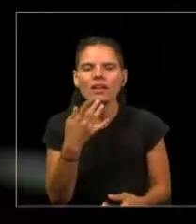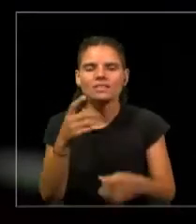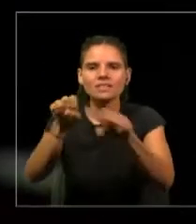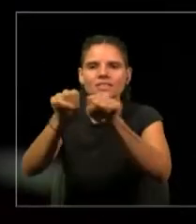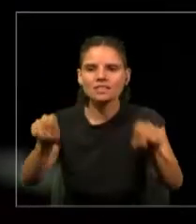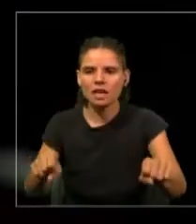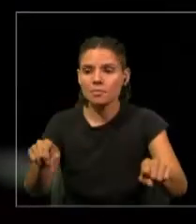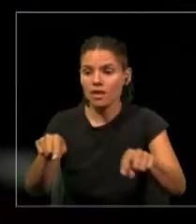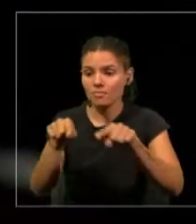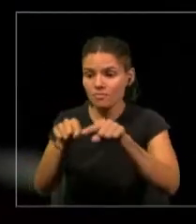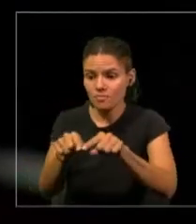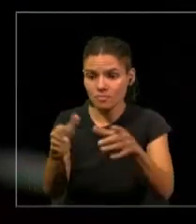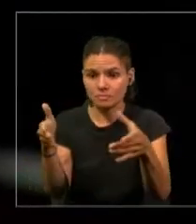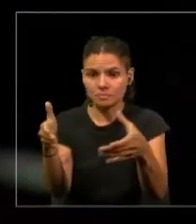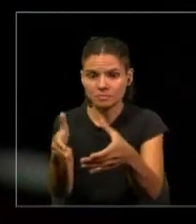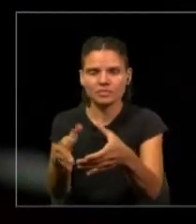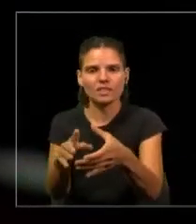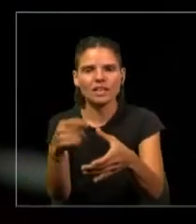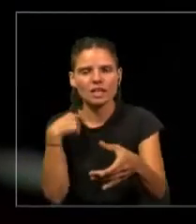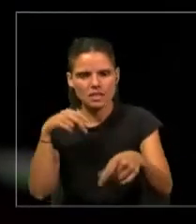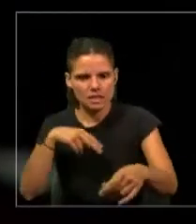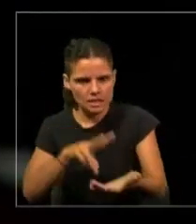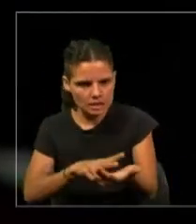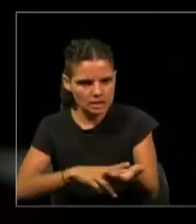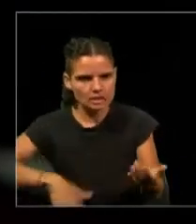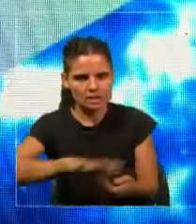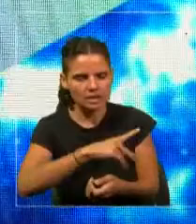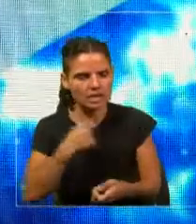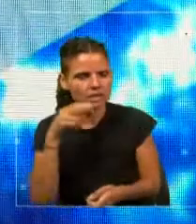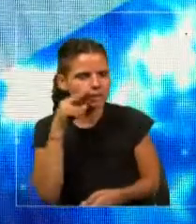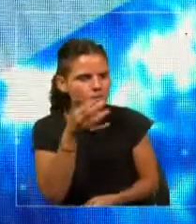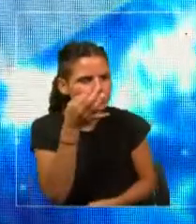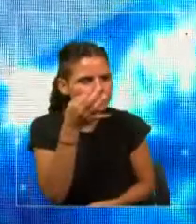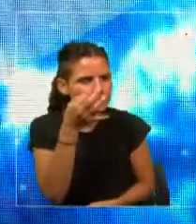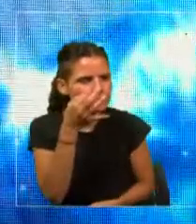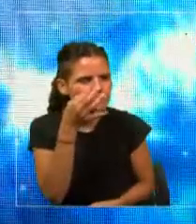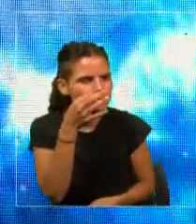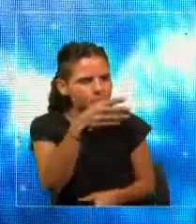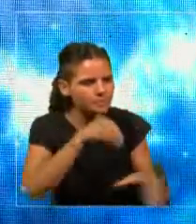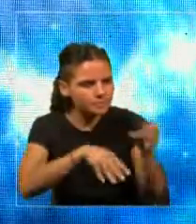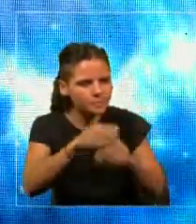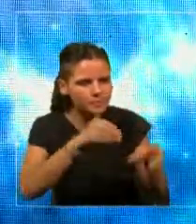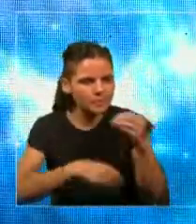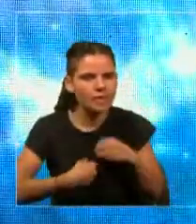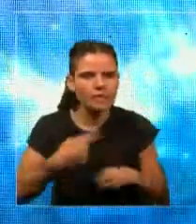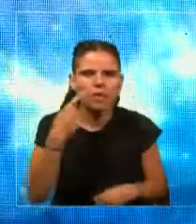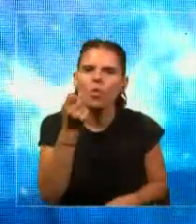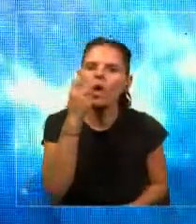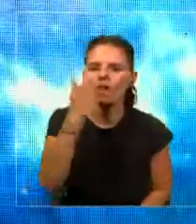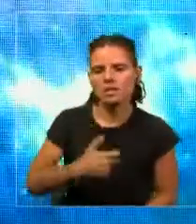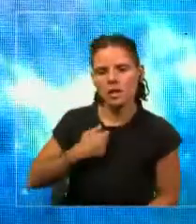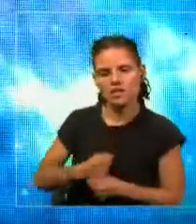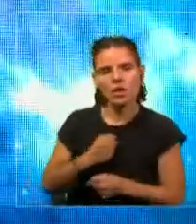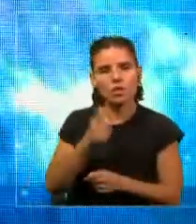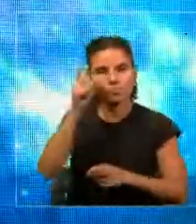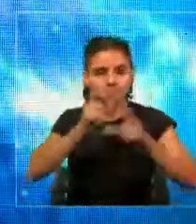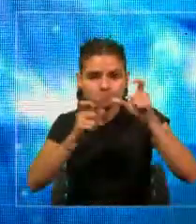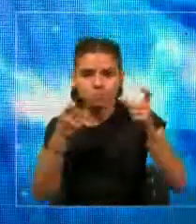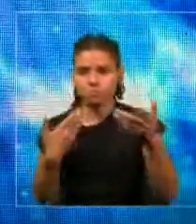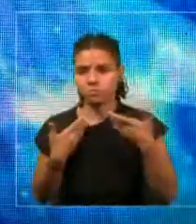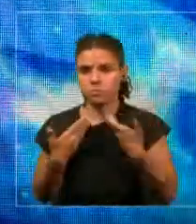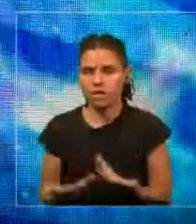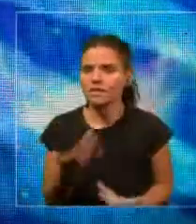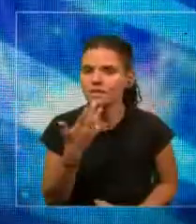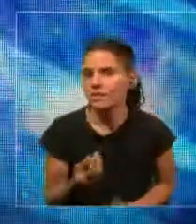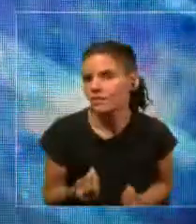interpretan en tiempo real situaciones y que dictan finalmente los buenos gestos que tiene que hacer el personal. Lo que ocurre, por